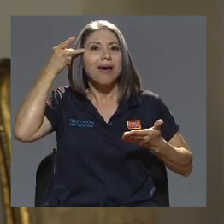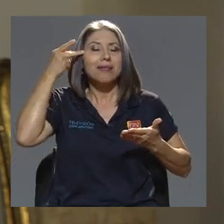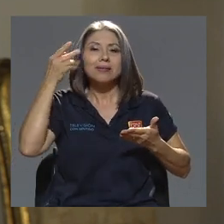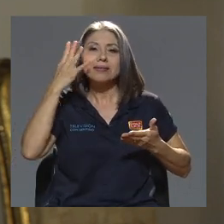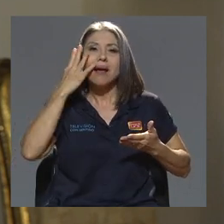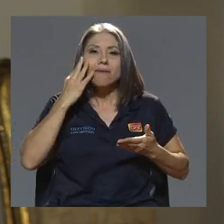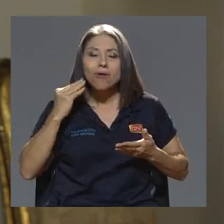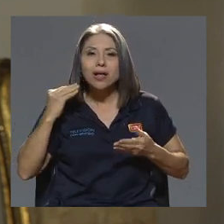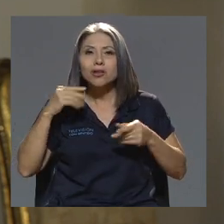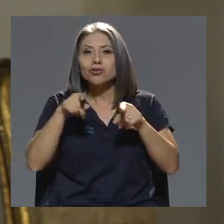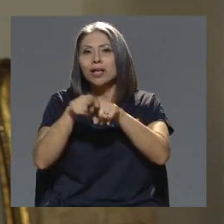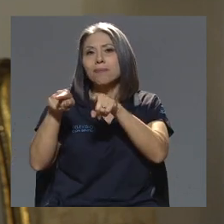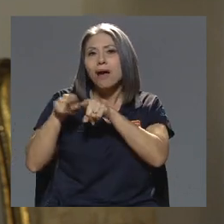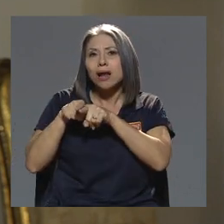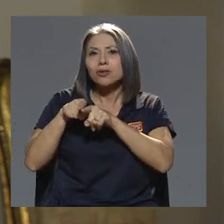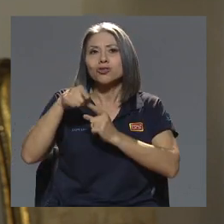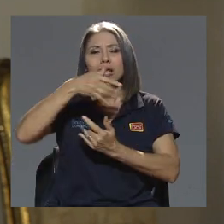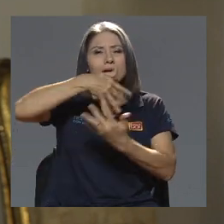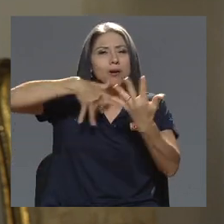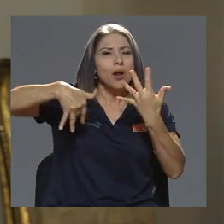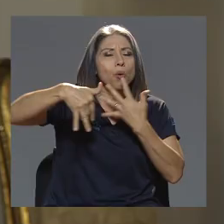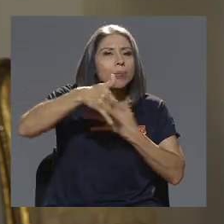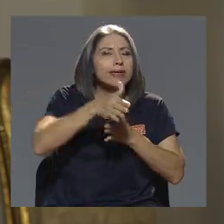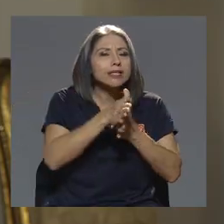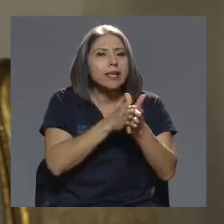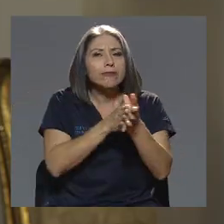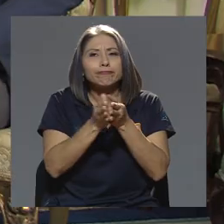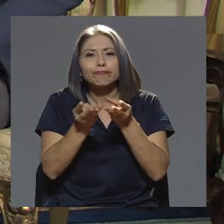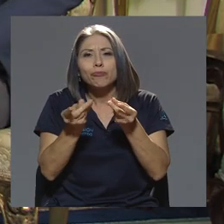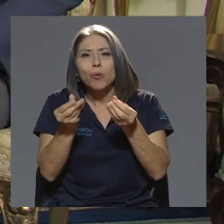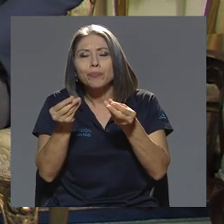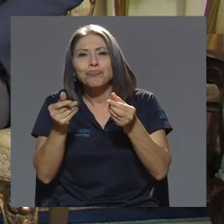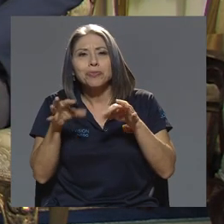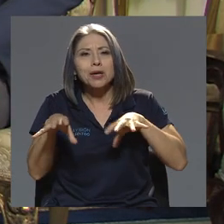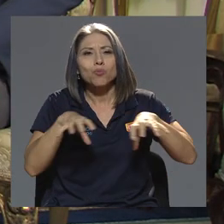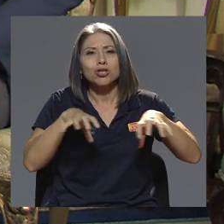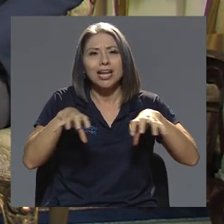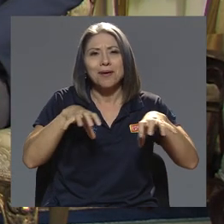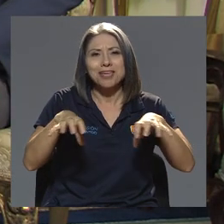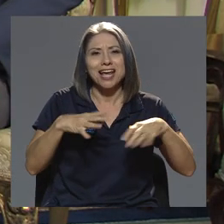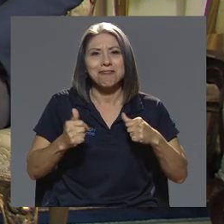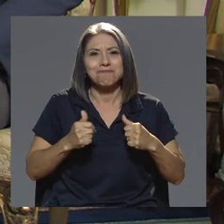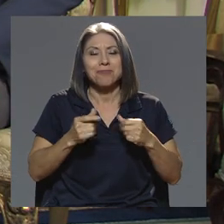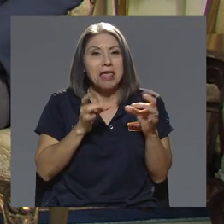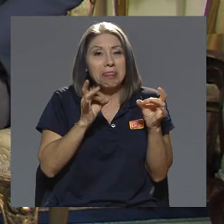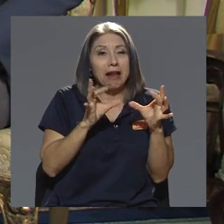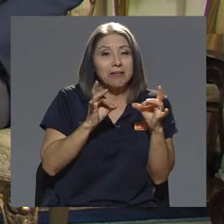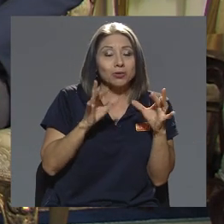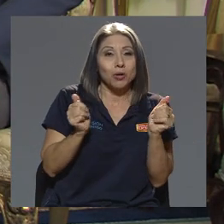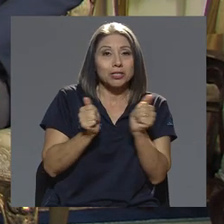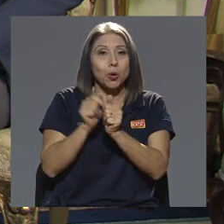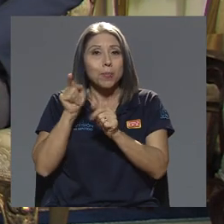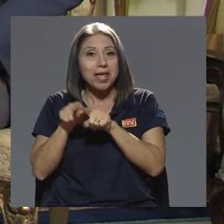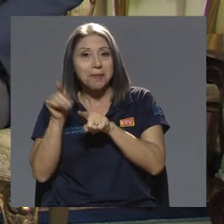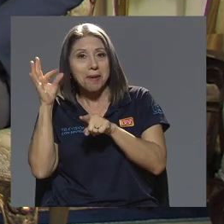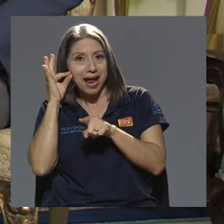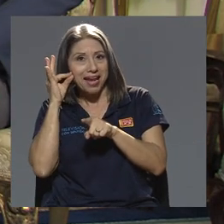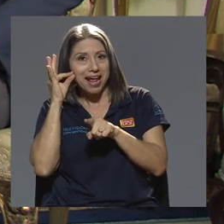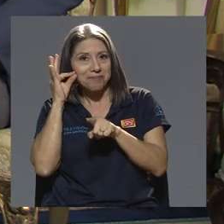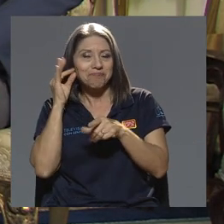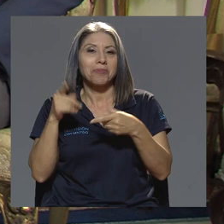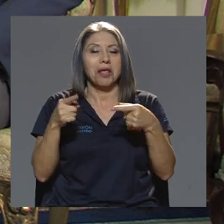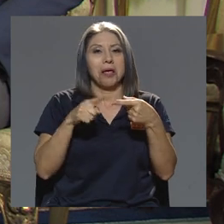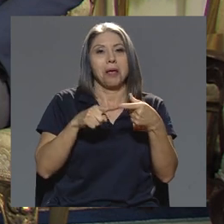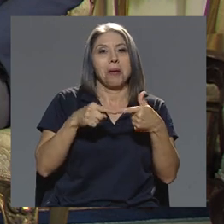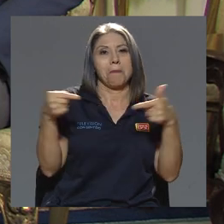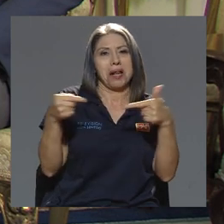hermanos era una convivencia muy rica, muy dinámica, uh-huh. En la que se combinaban las travesuras con mi hermana, sí. Los